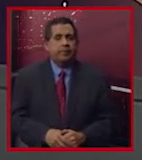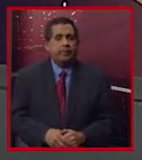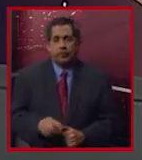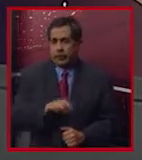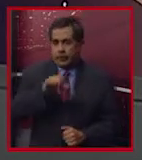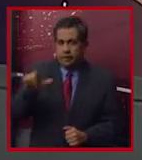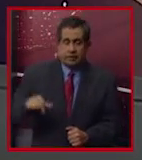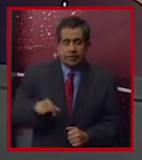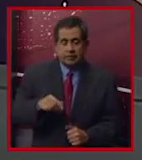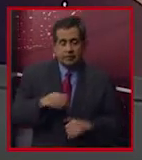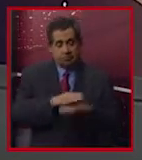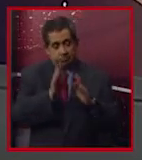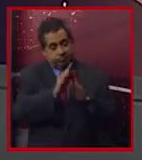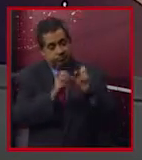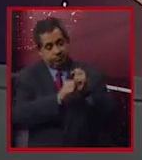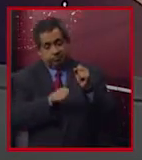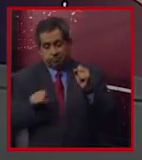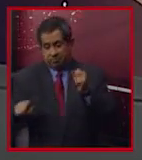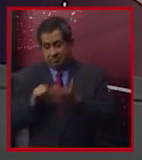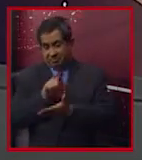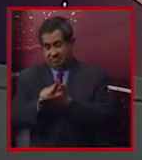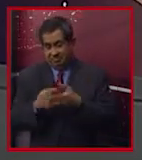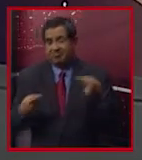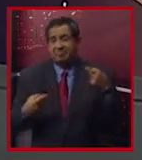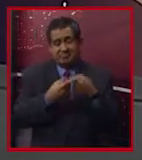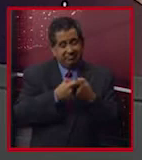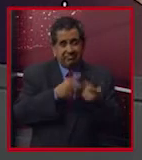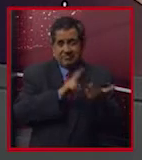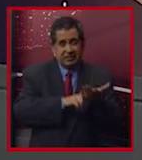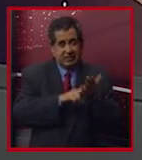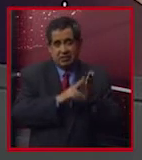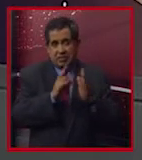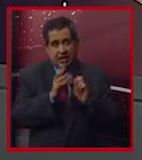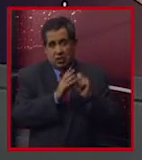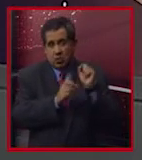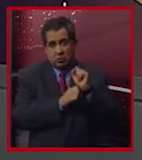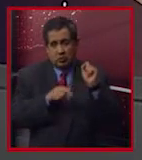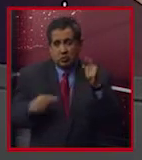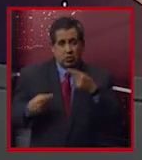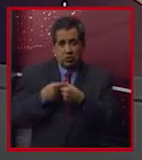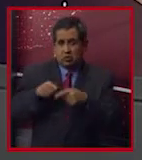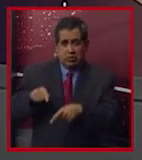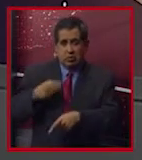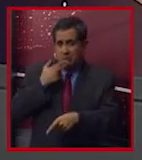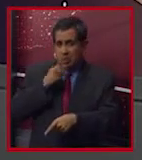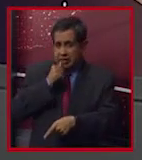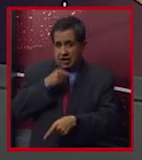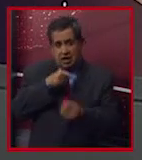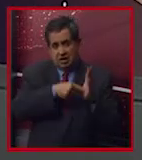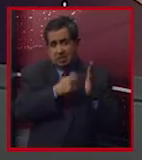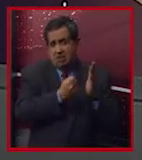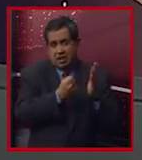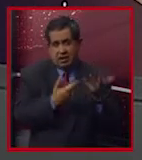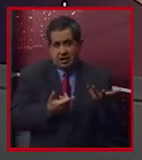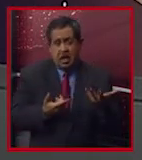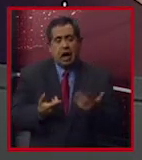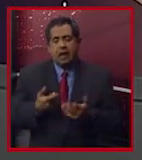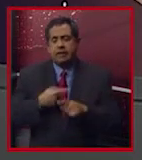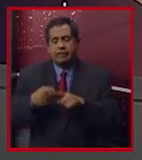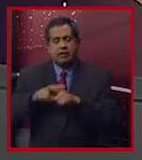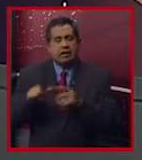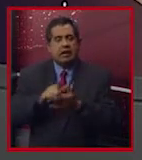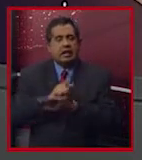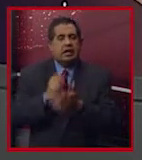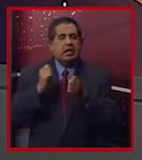Al referirse a la acción de inconstitucionalidad que promovió la CNDH ante la Suprema Corte de Justicia de la Nación contra diversos artículos de la Ley